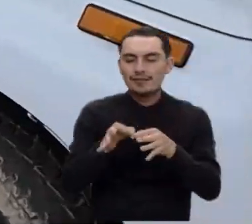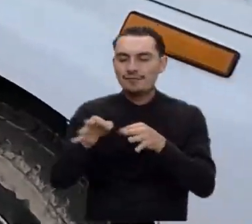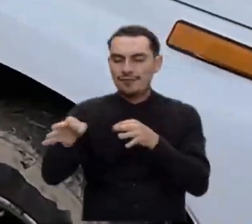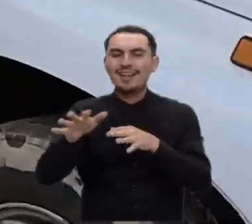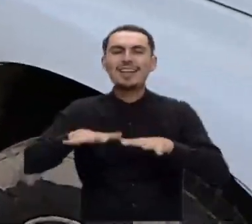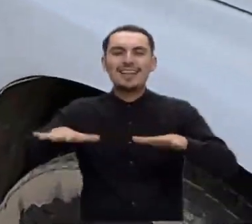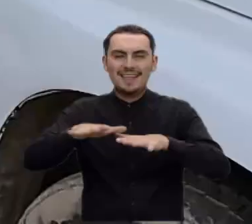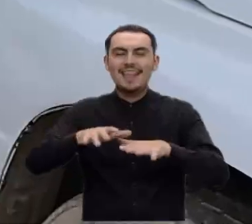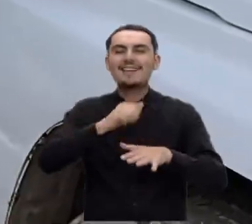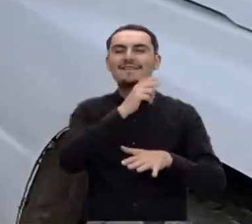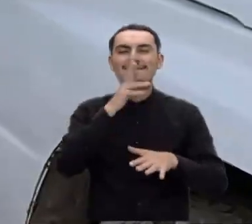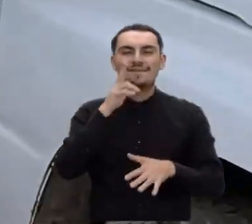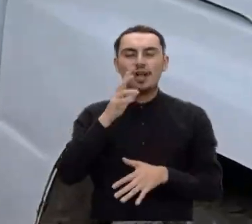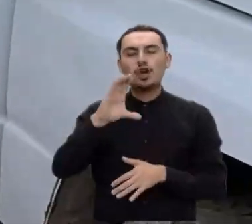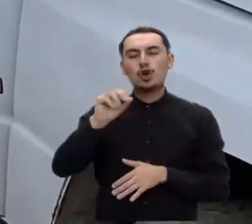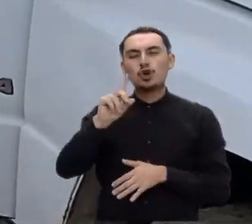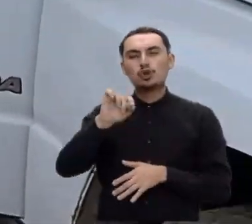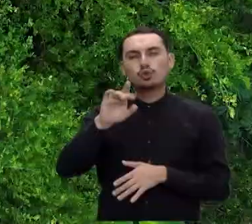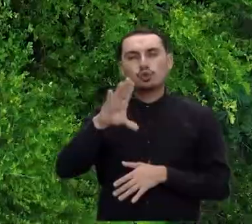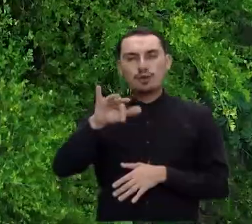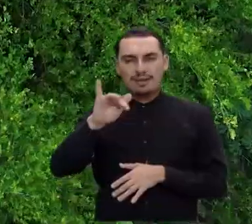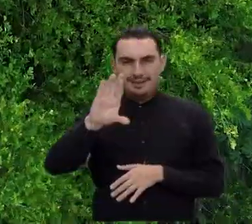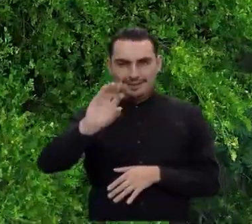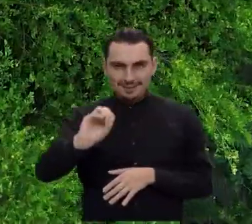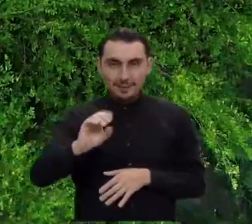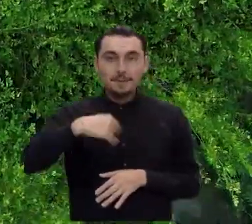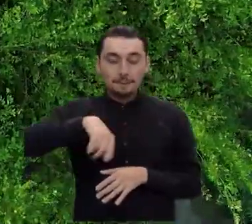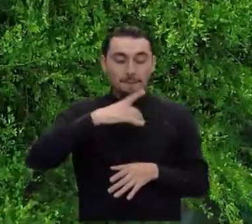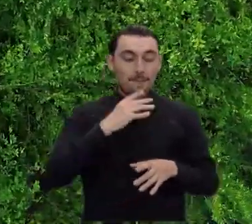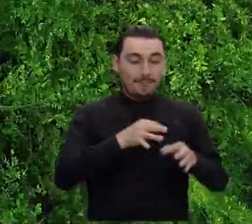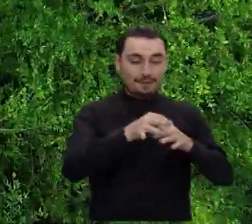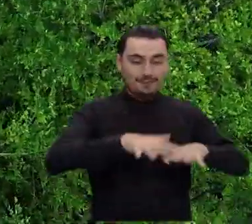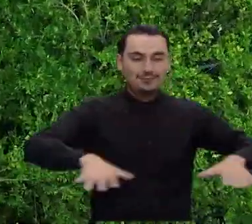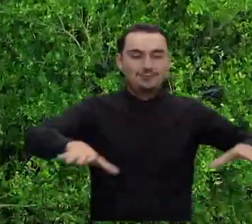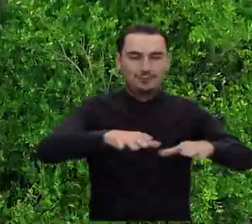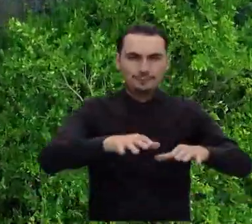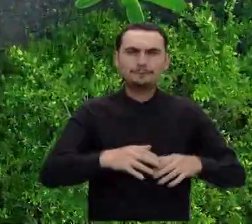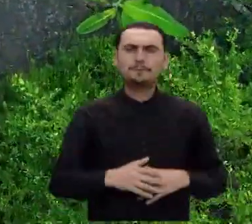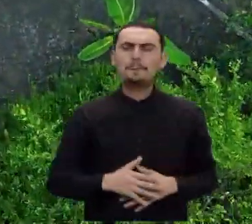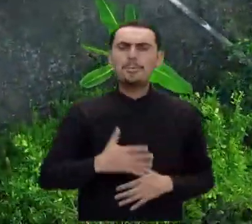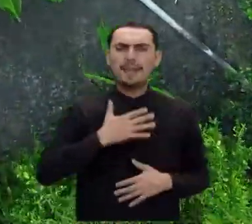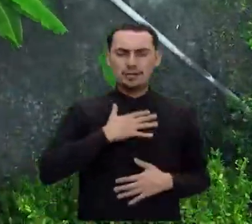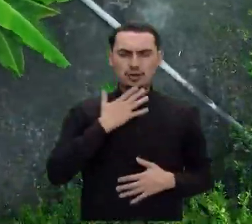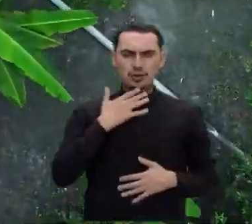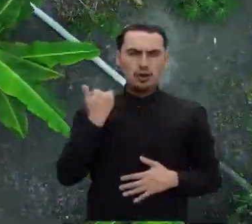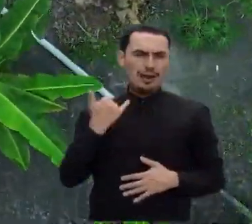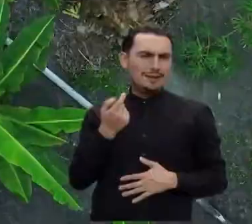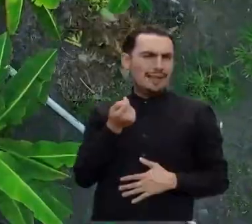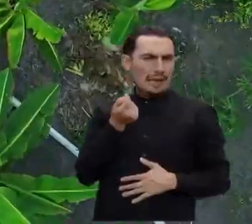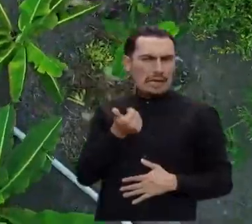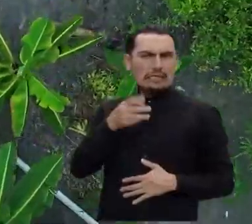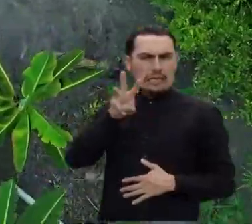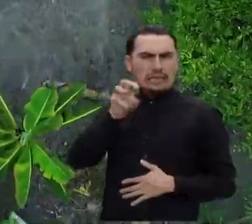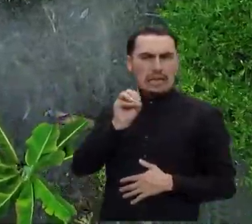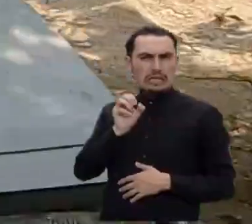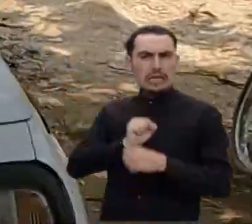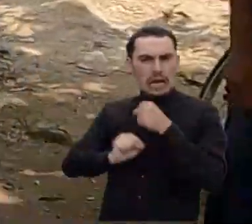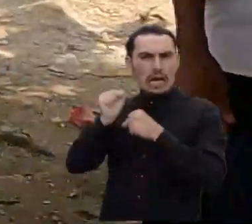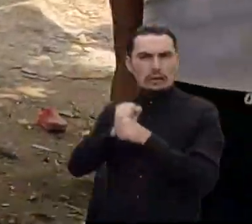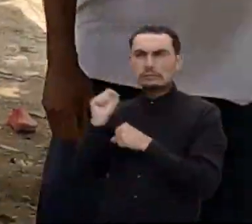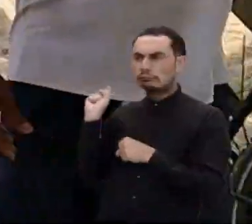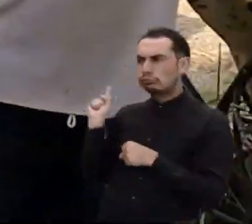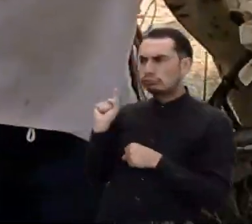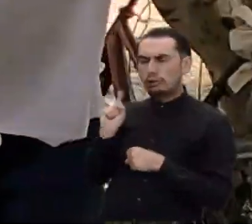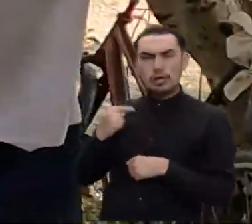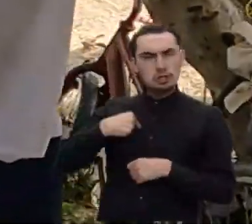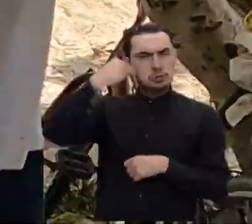de la zona bananera, en el corregimiento de México. Ya yo tengo casi 30 años en ese cultivo y me